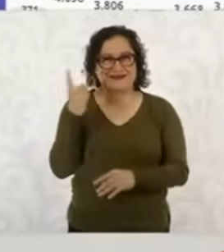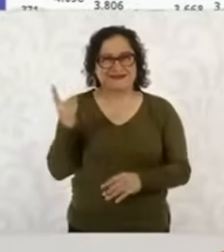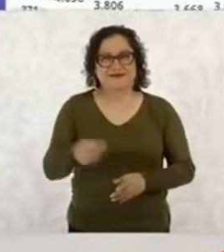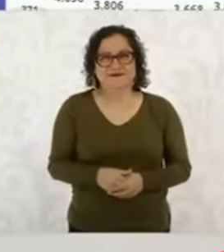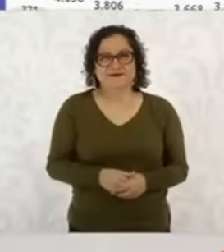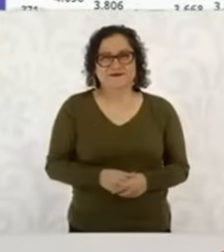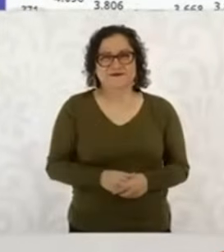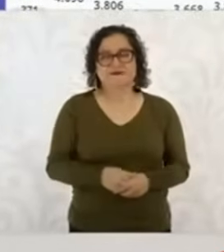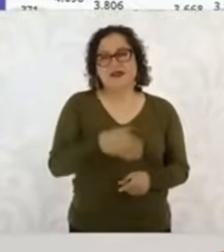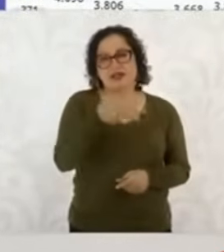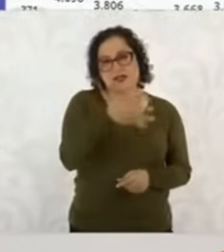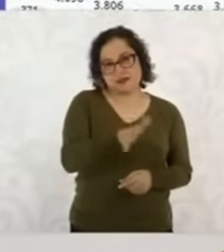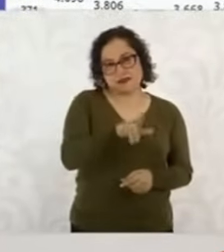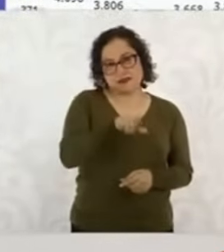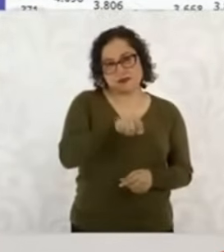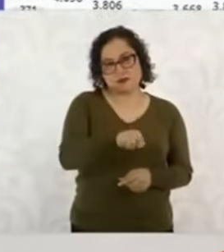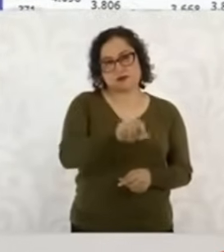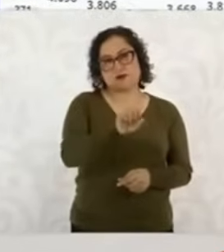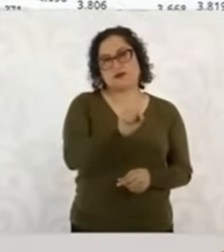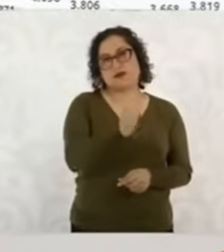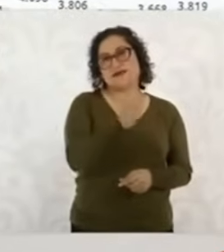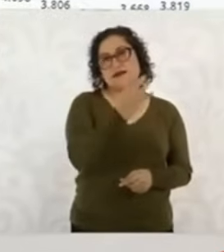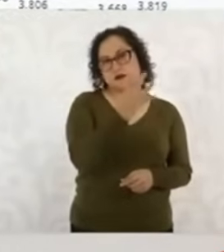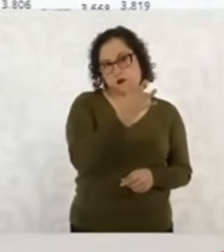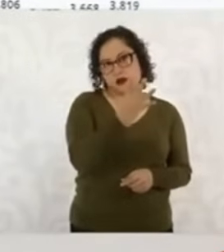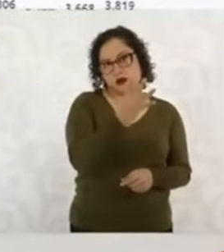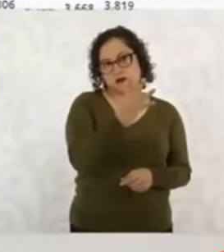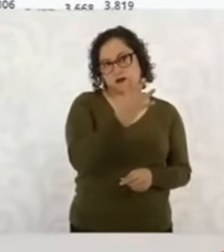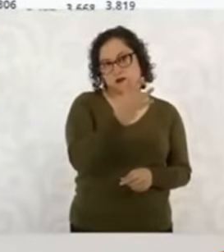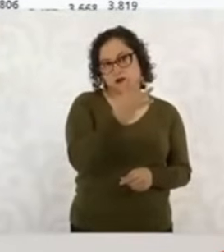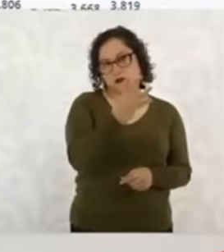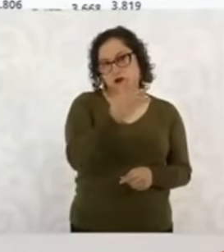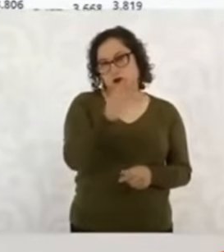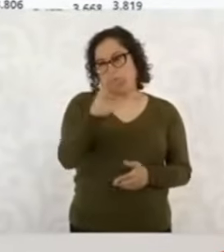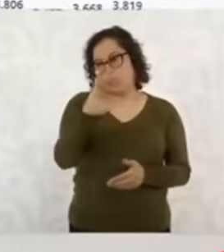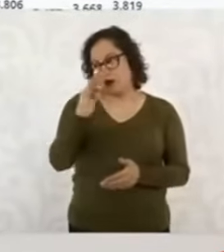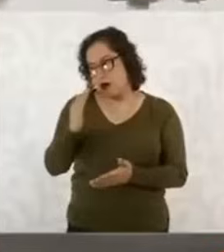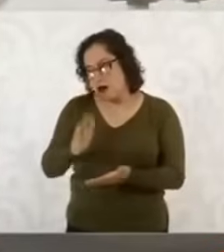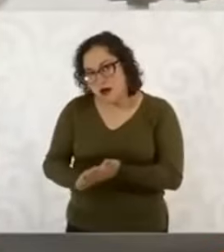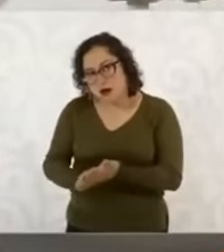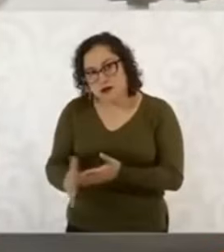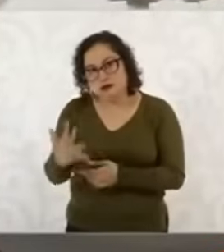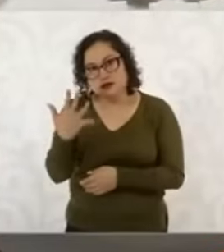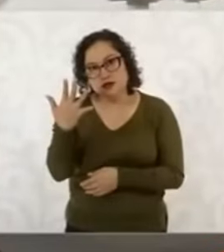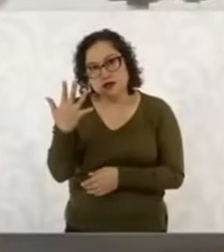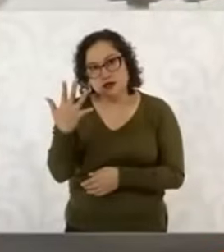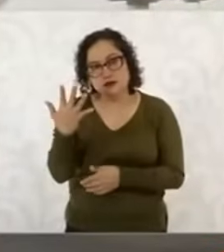De 10,694 a 5, o sea, la mitad.